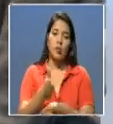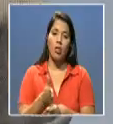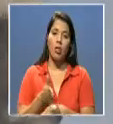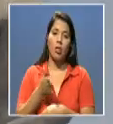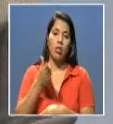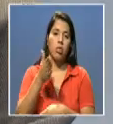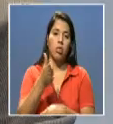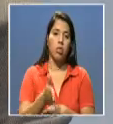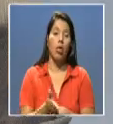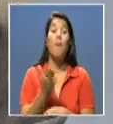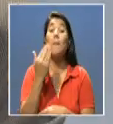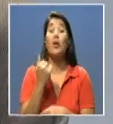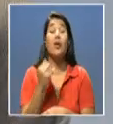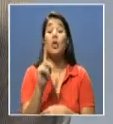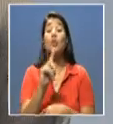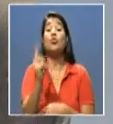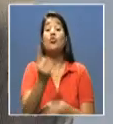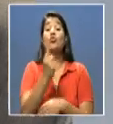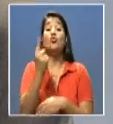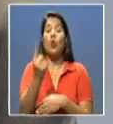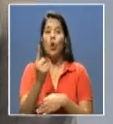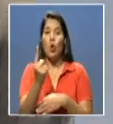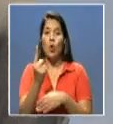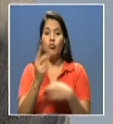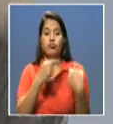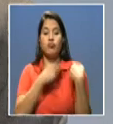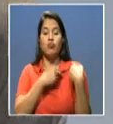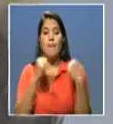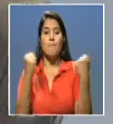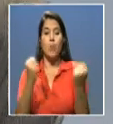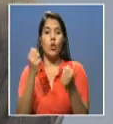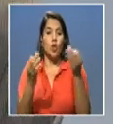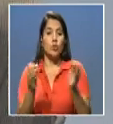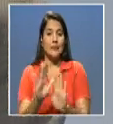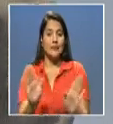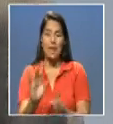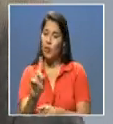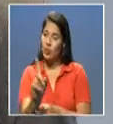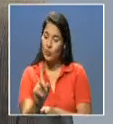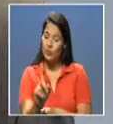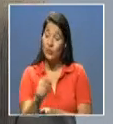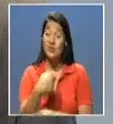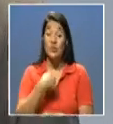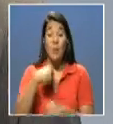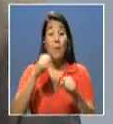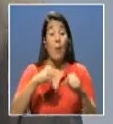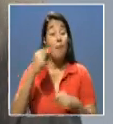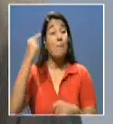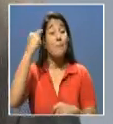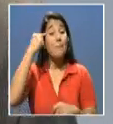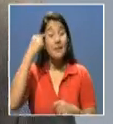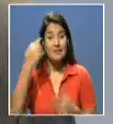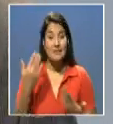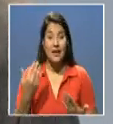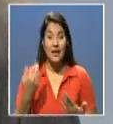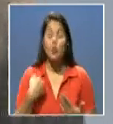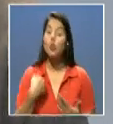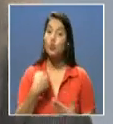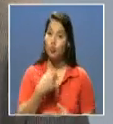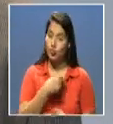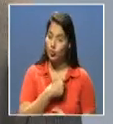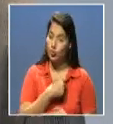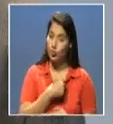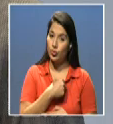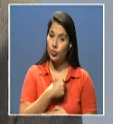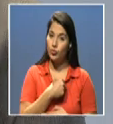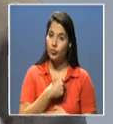Judicial autotransformarse. Es más, hasta podría yo sospechar que no únicamente tenemos que confiar